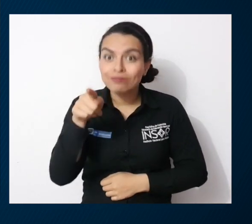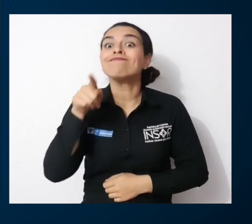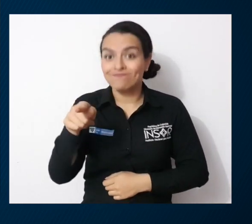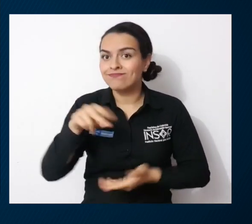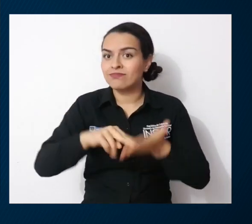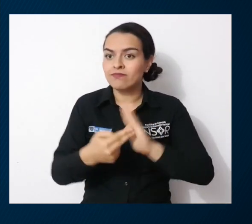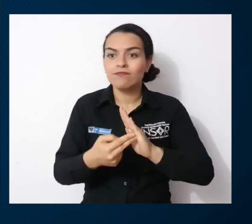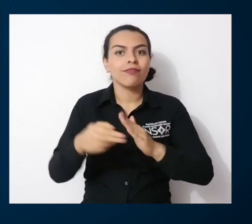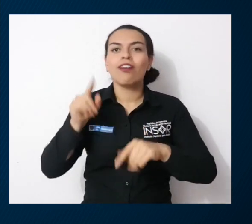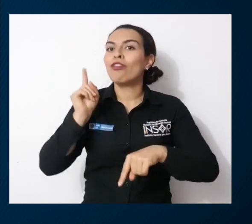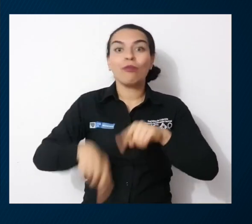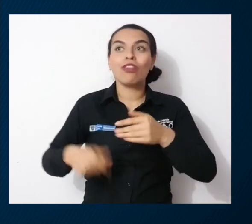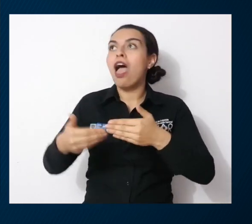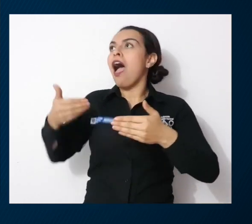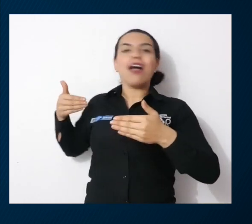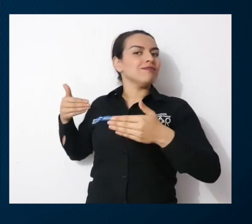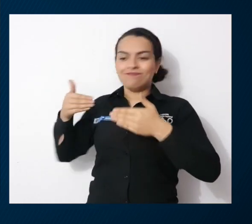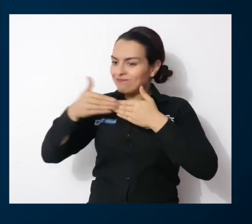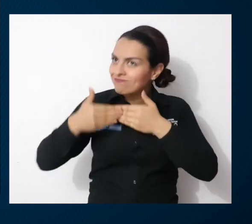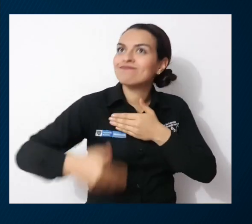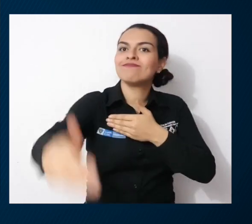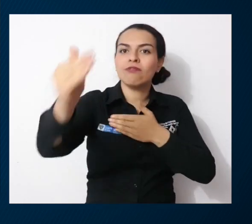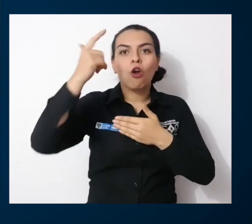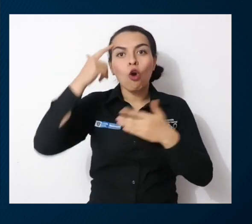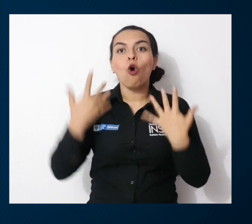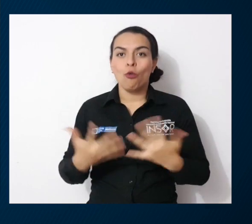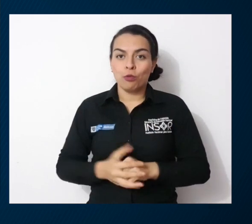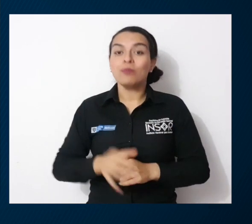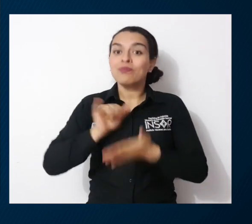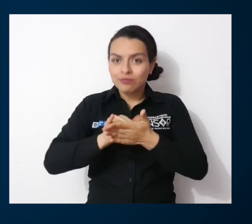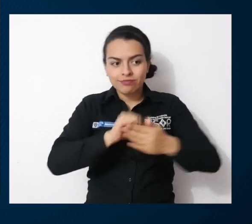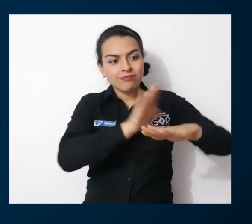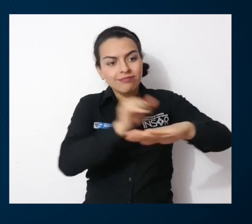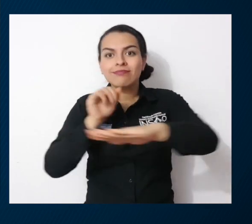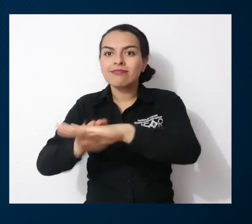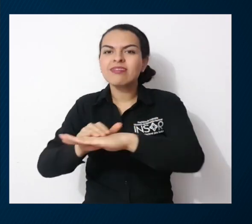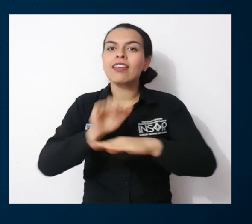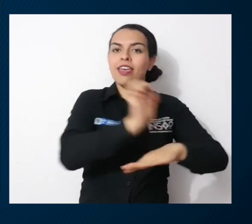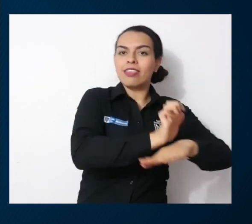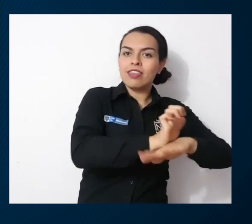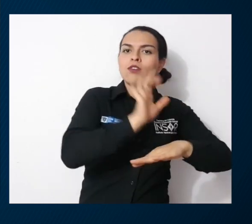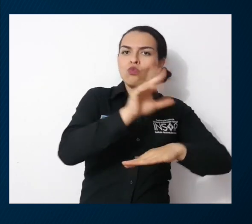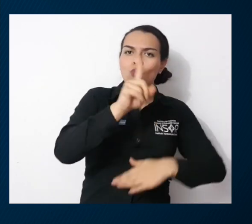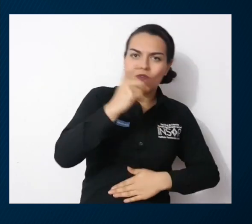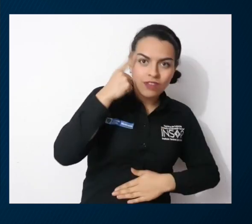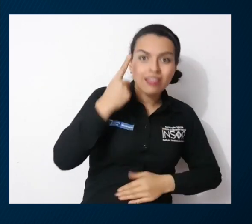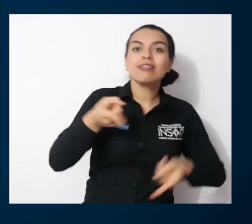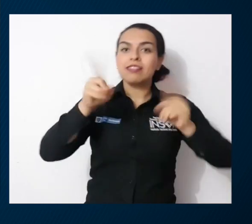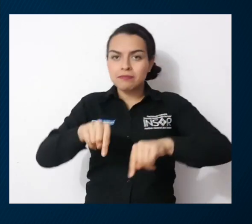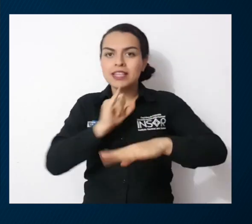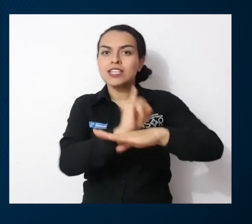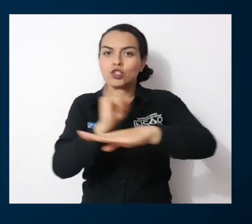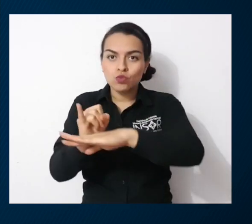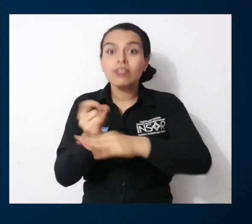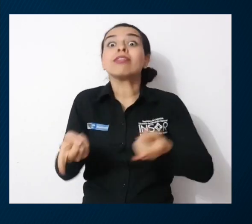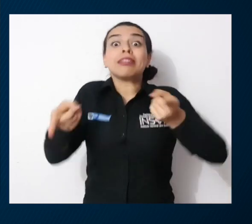retraer. Entonces yo creo que el llamado tanto a las entidades públicas como a las instituciones educativas y también